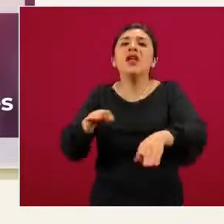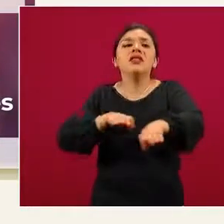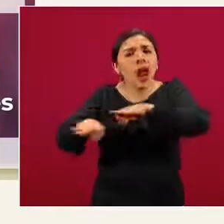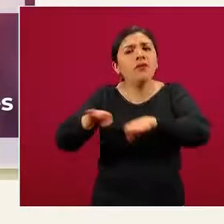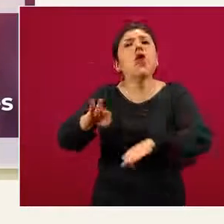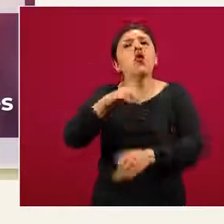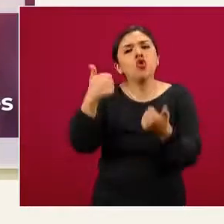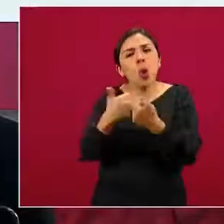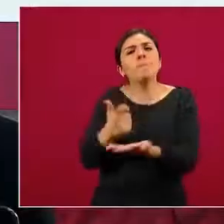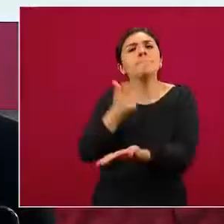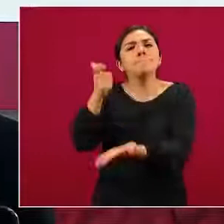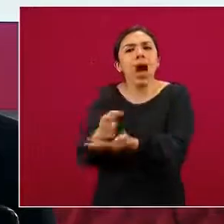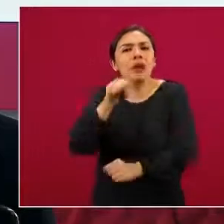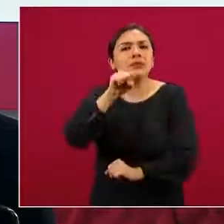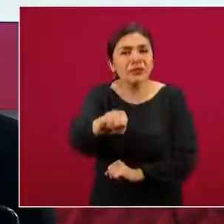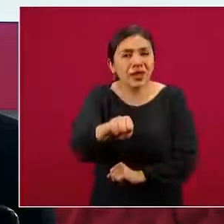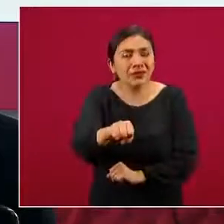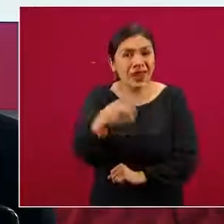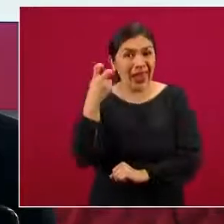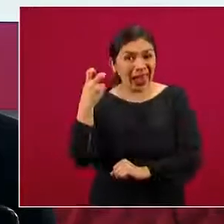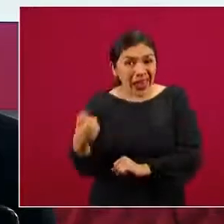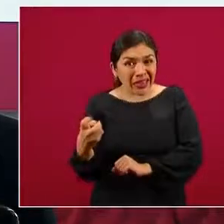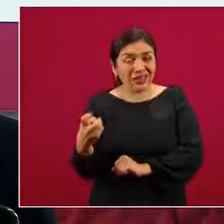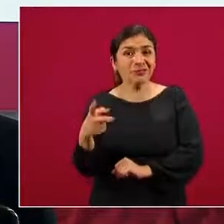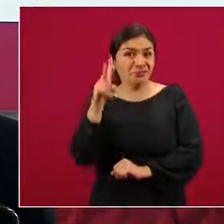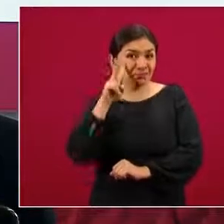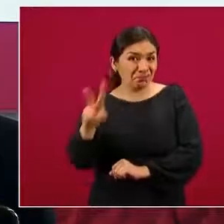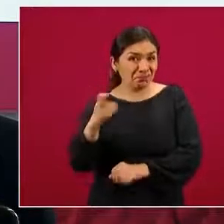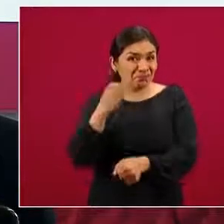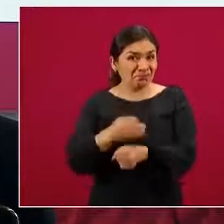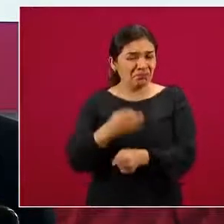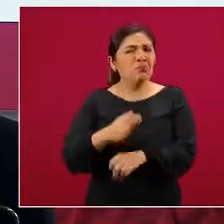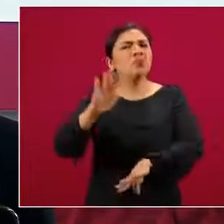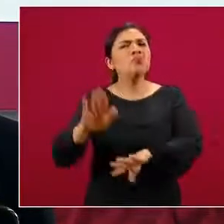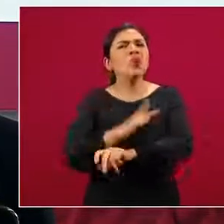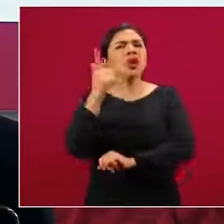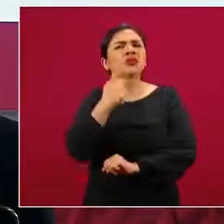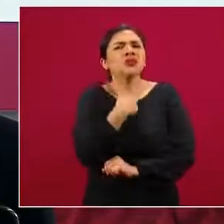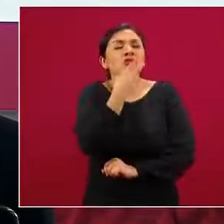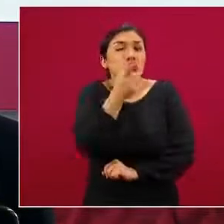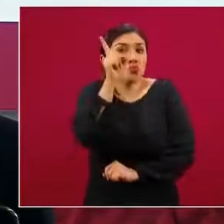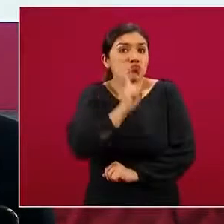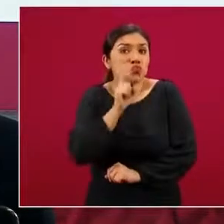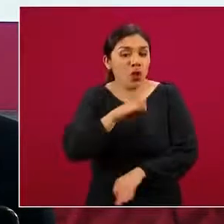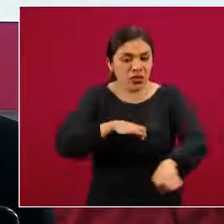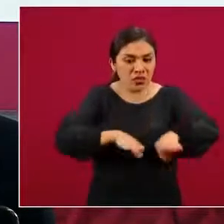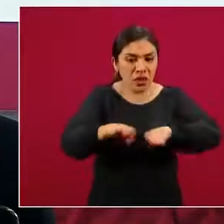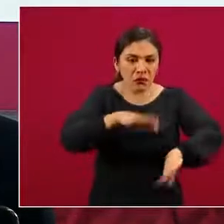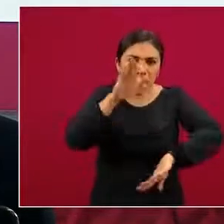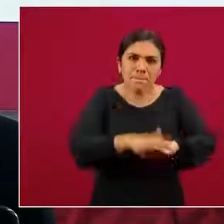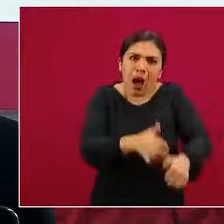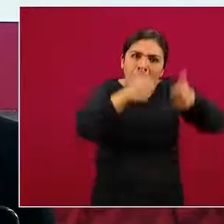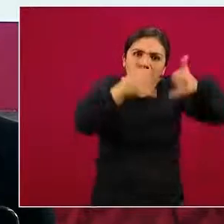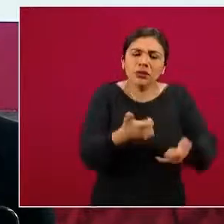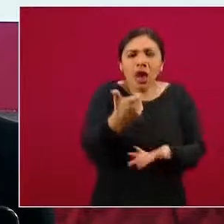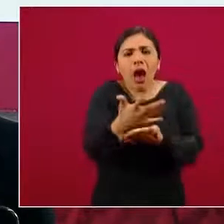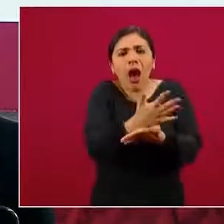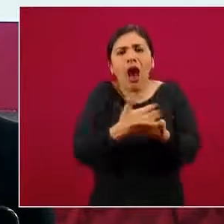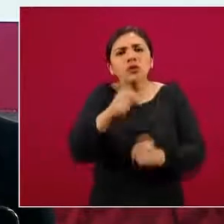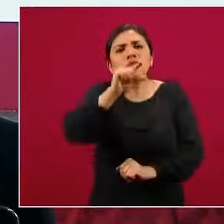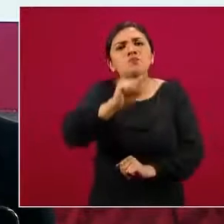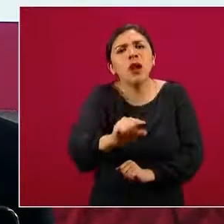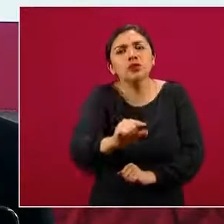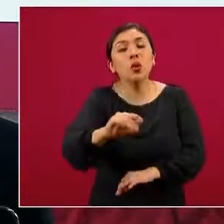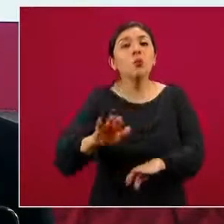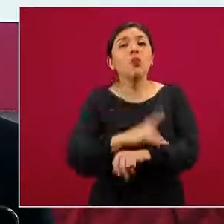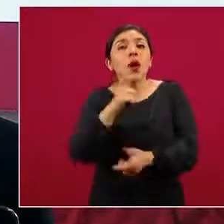de trabajo. Entonces, aquí ustedes ven por qué digo que las mujeres trabajamos más y ganamos menos, porque